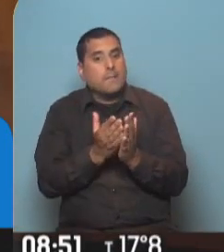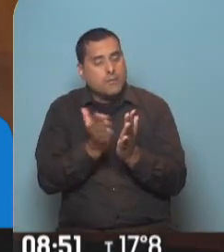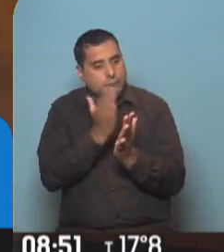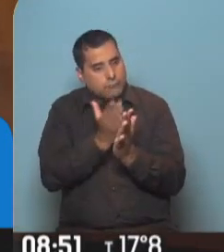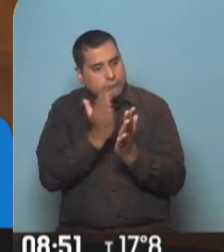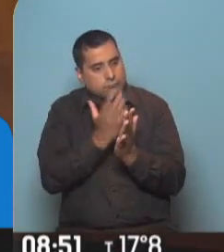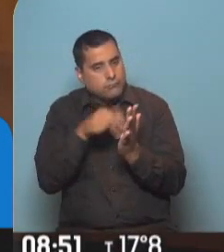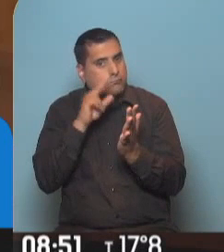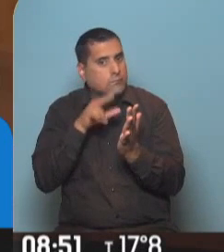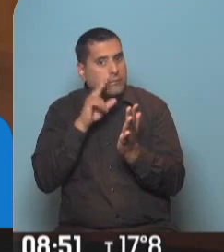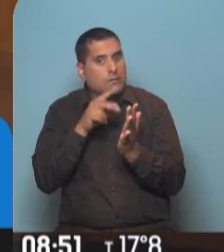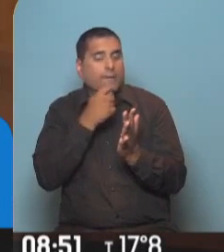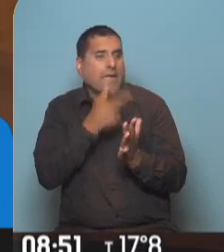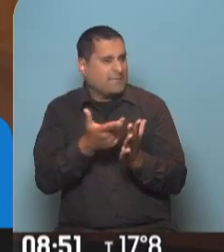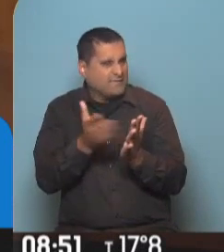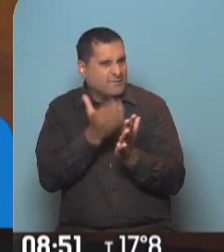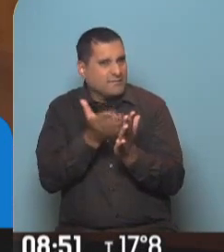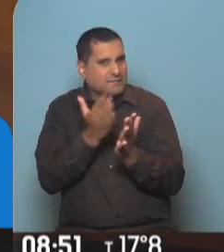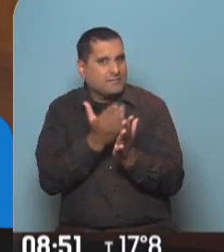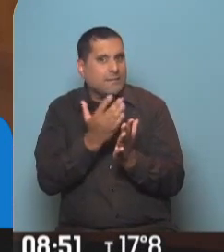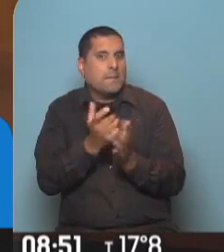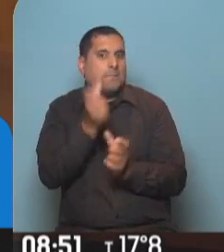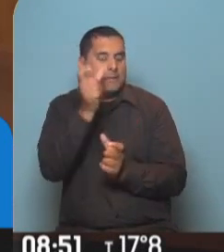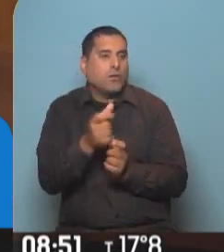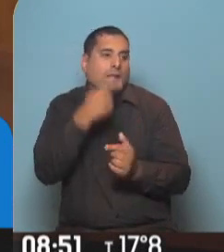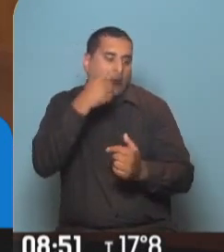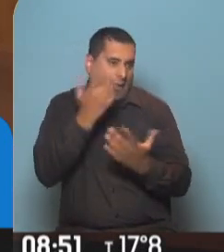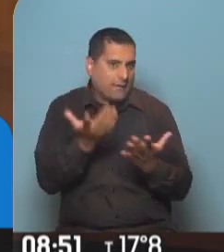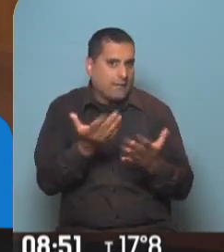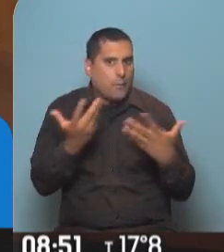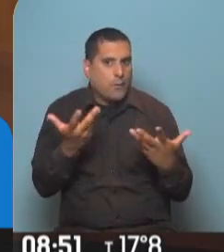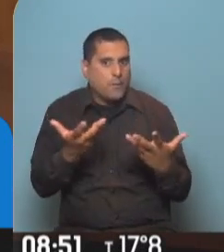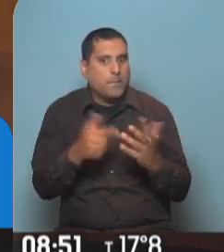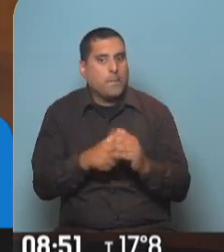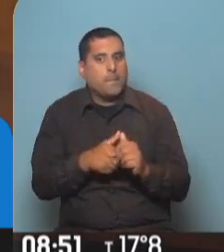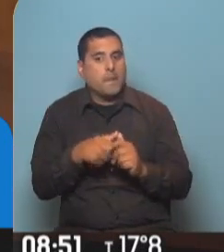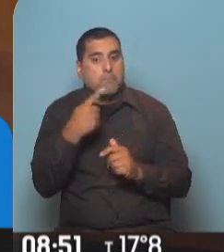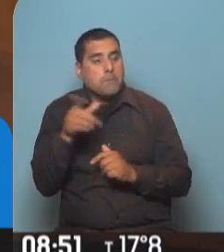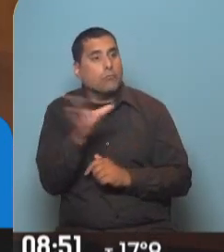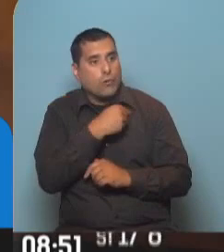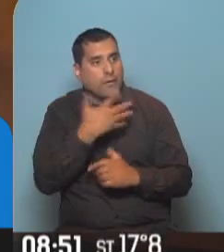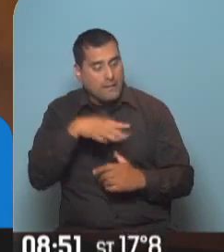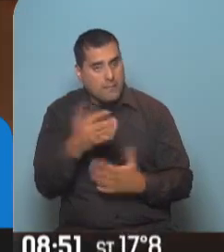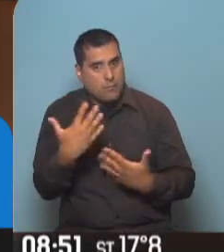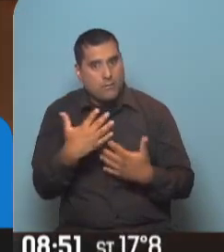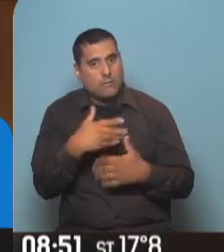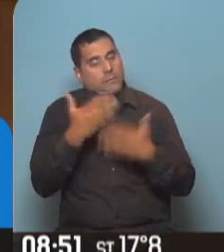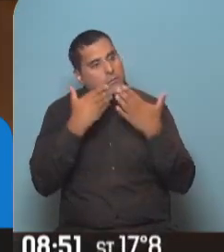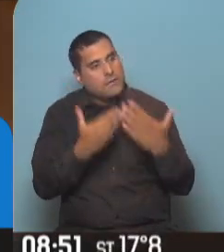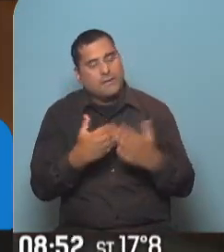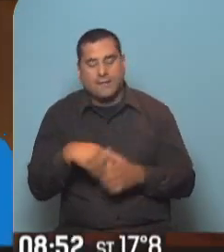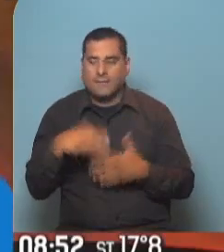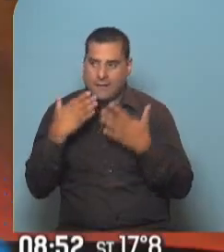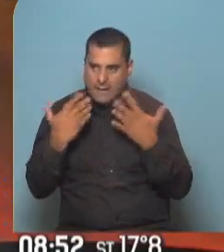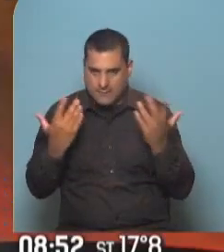páginas fácil de leer a la persona que claro le interesa pero no está para todos así que muchas gracias muchas gracias un